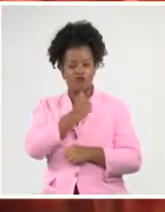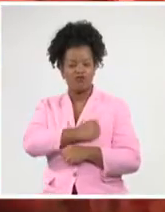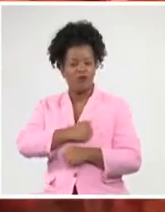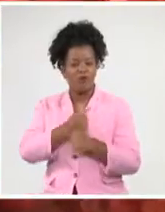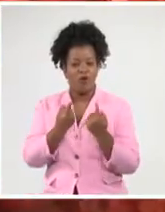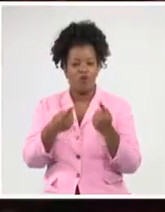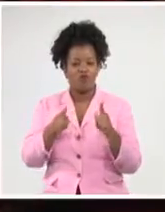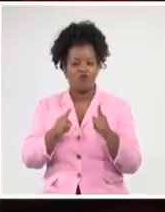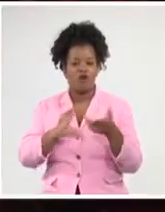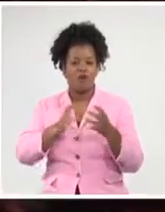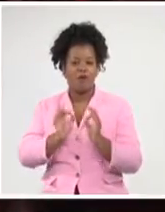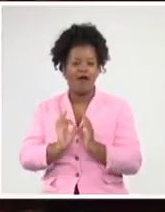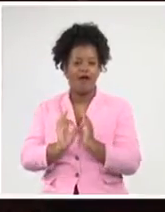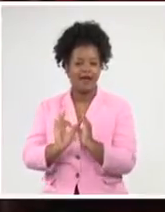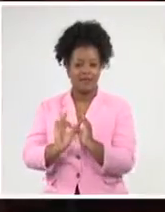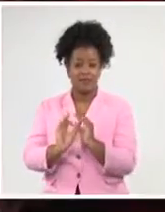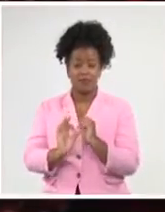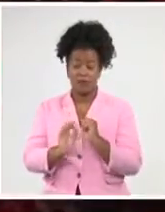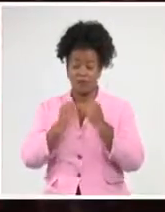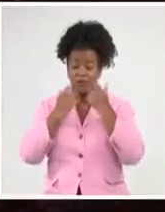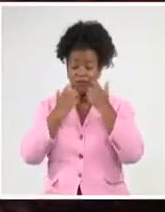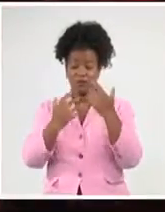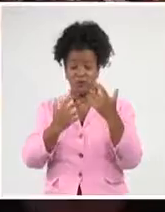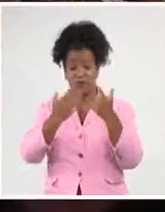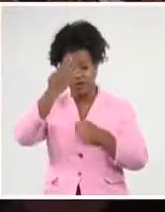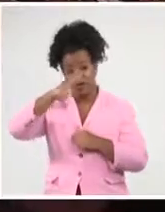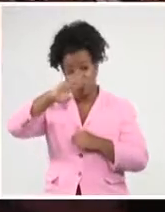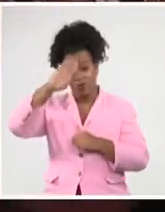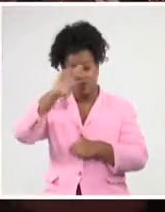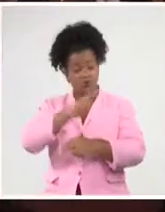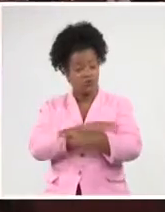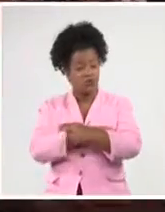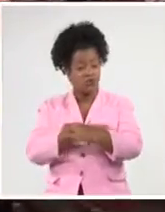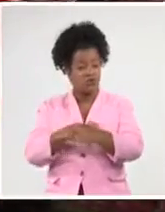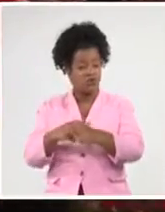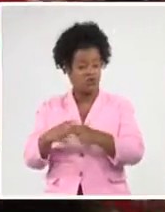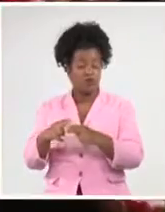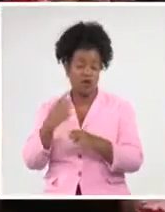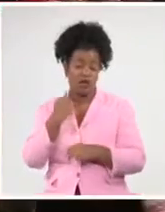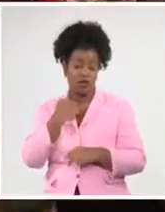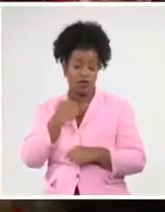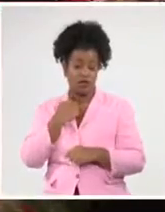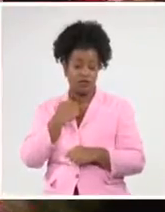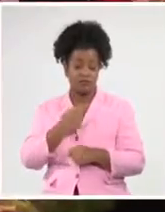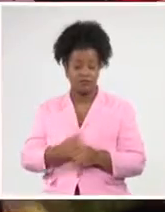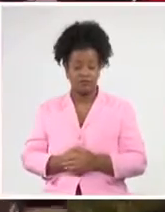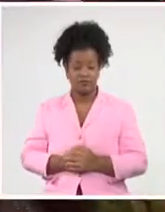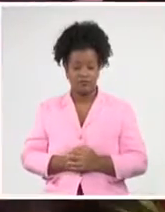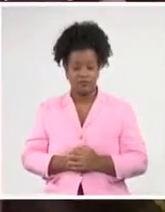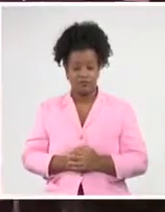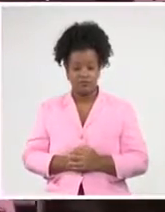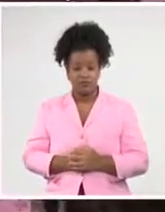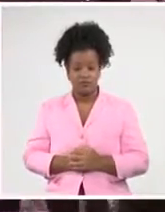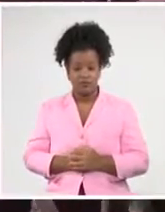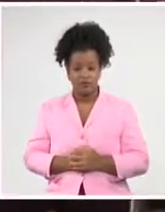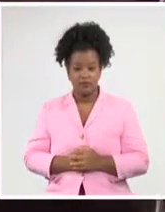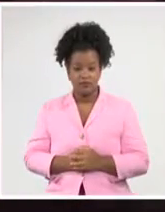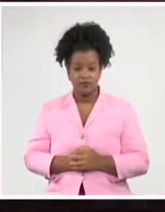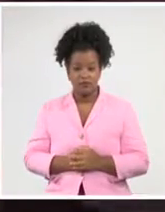personal, constituyó un lujo para el país y su historia musical. En Camagüey, Aime Amargos,